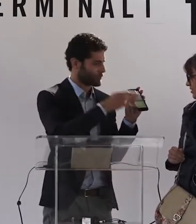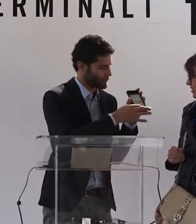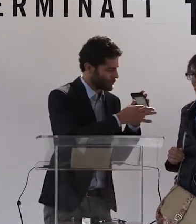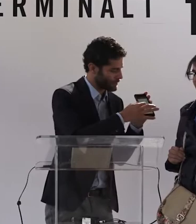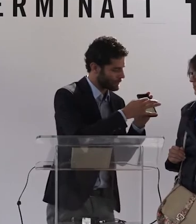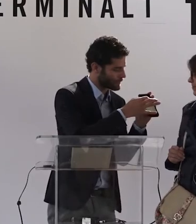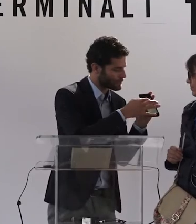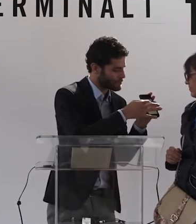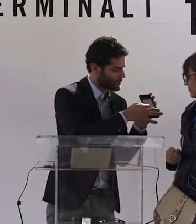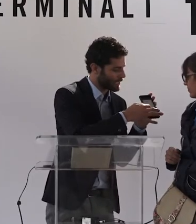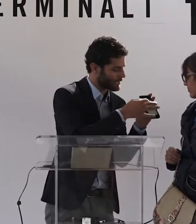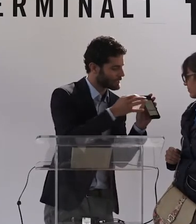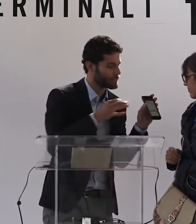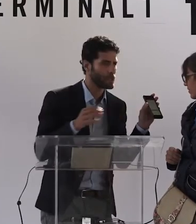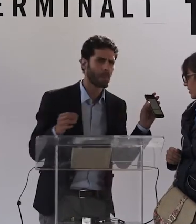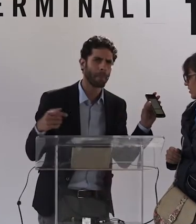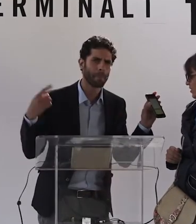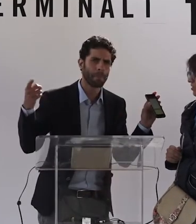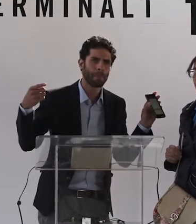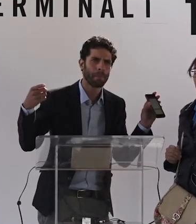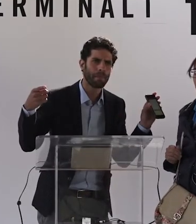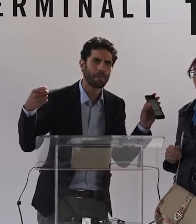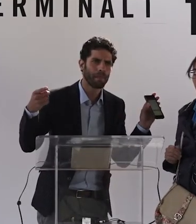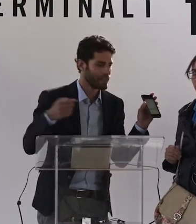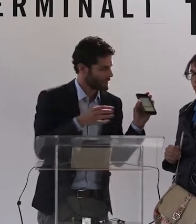753. Hablo un poquito más fuerte para que te escuchen. Ahí